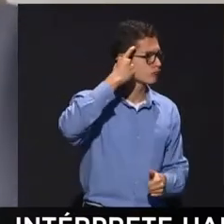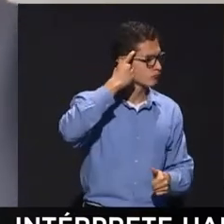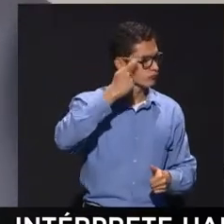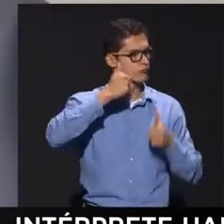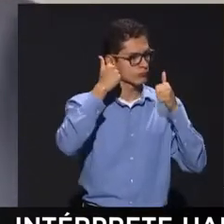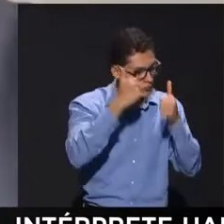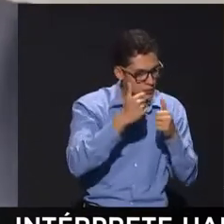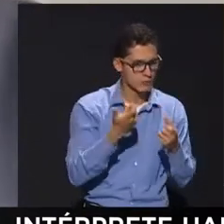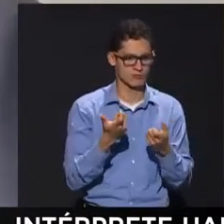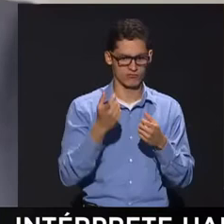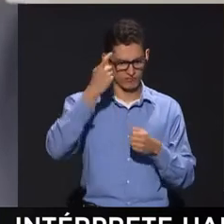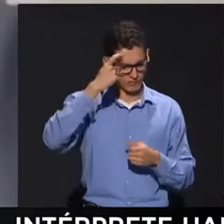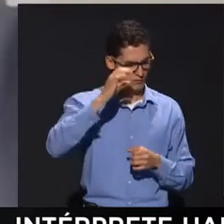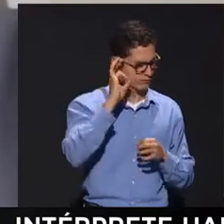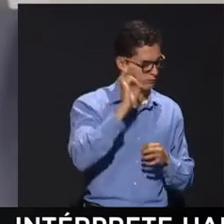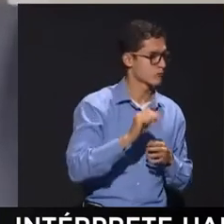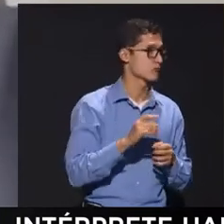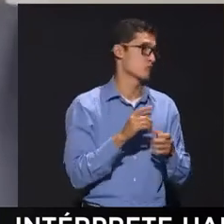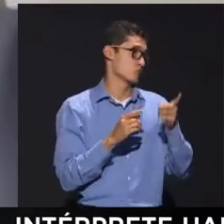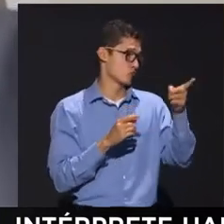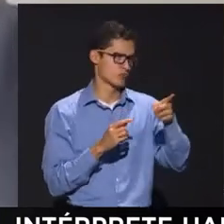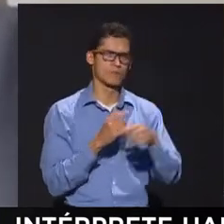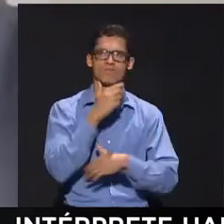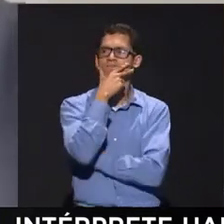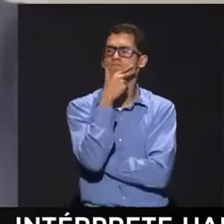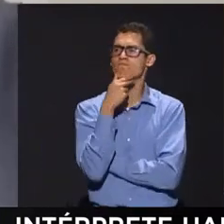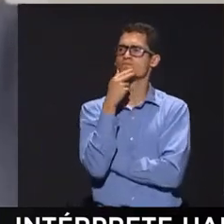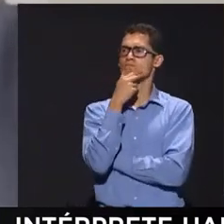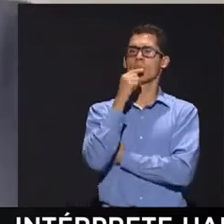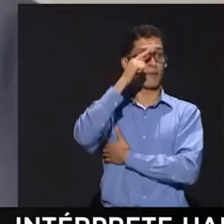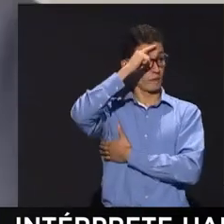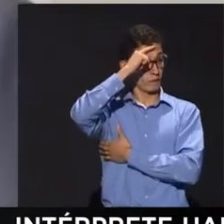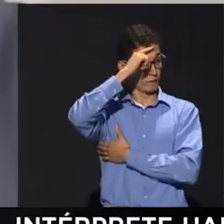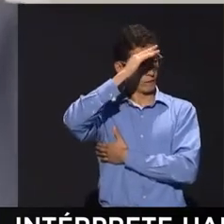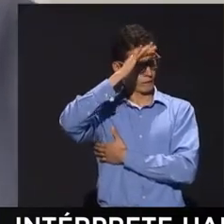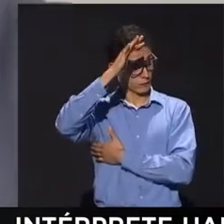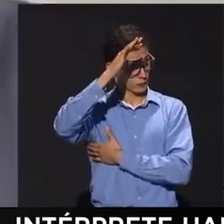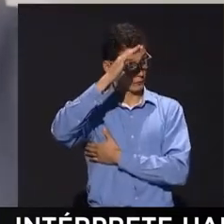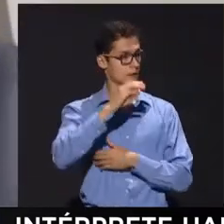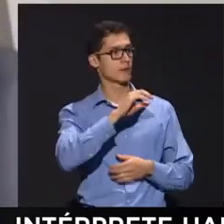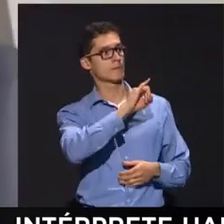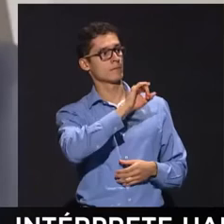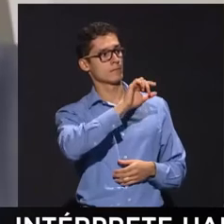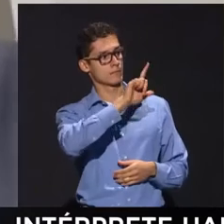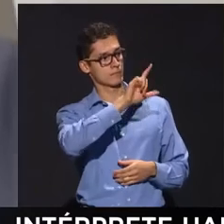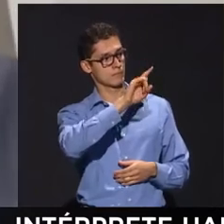razón, atrévete a pensar, la filosofía de la ilustración, el racionalismo,